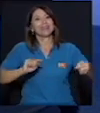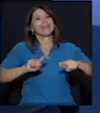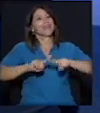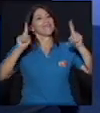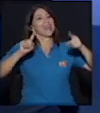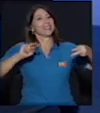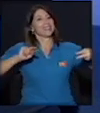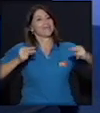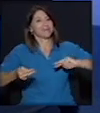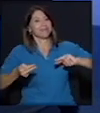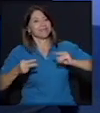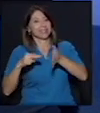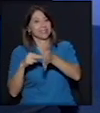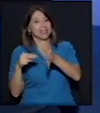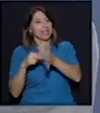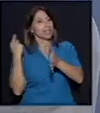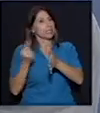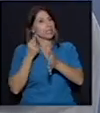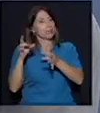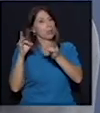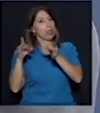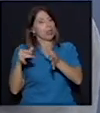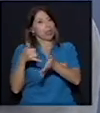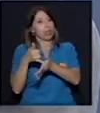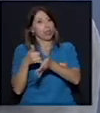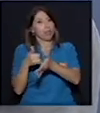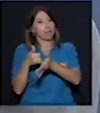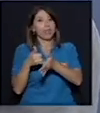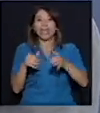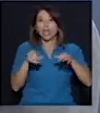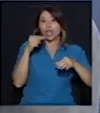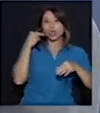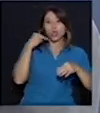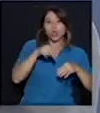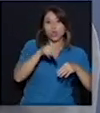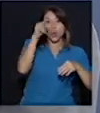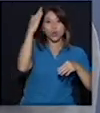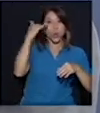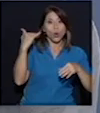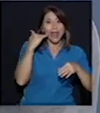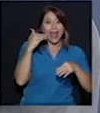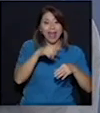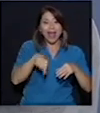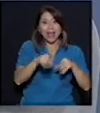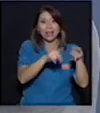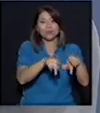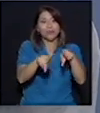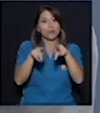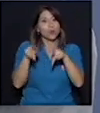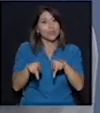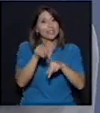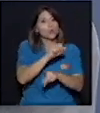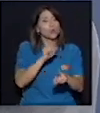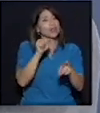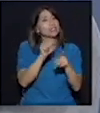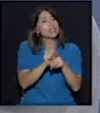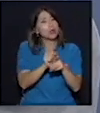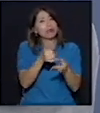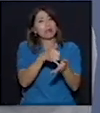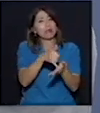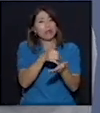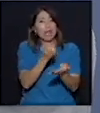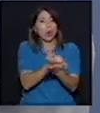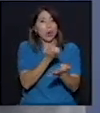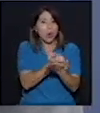precaria. El régimen de Norcorea, aunque el pueblo tiene una situación precaria económica y unas falencias de